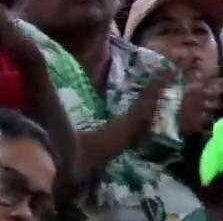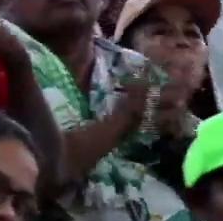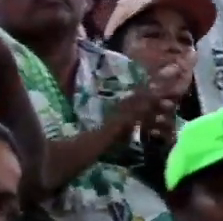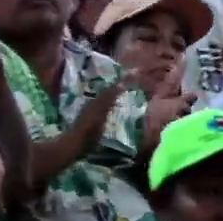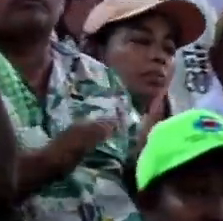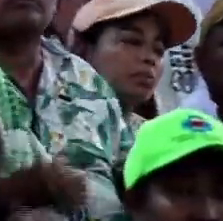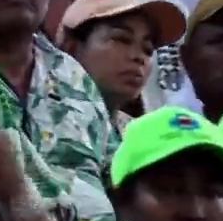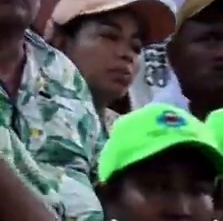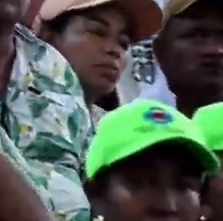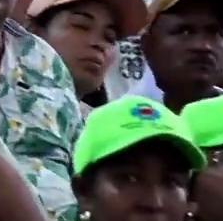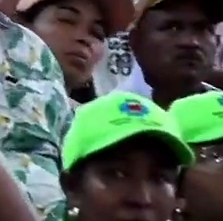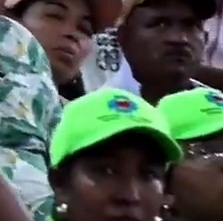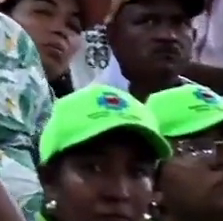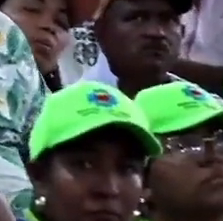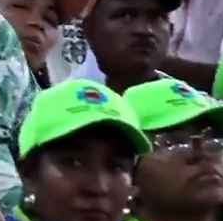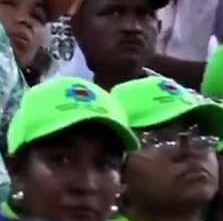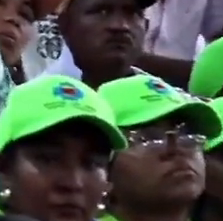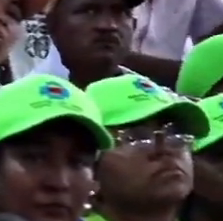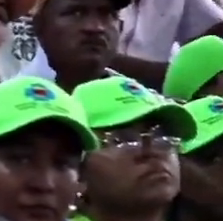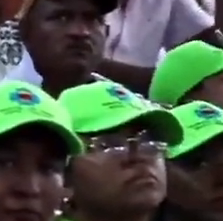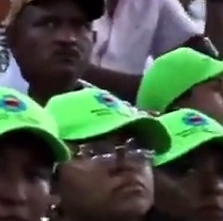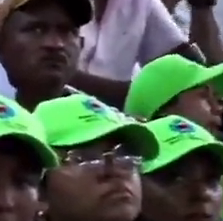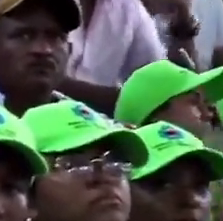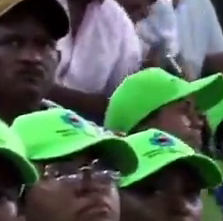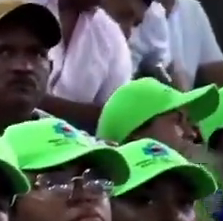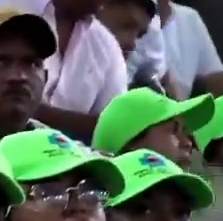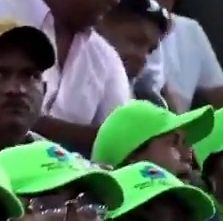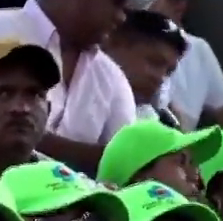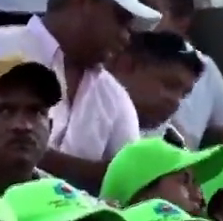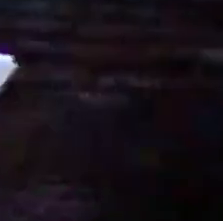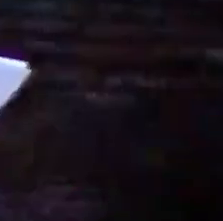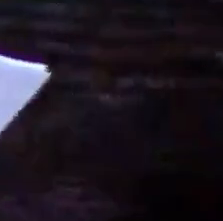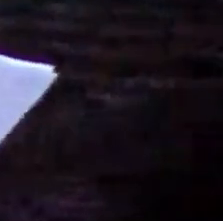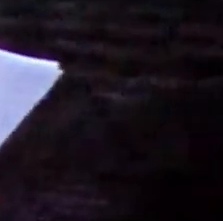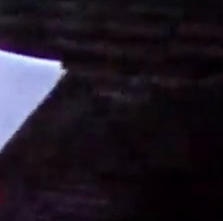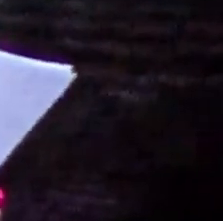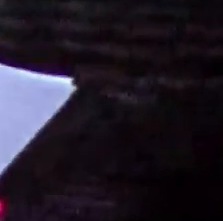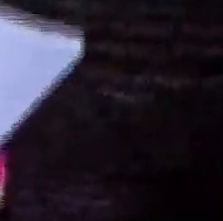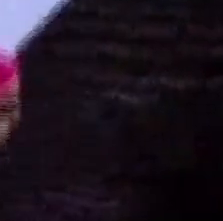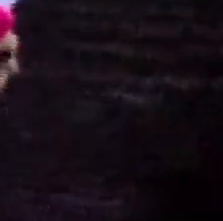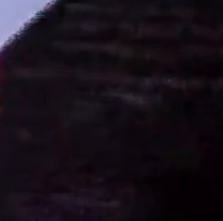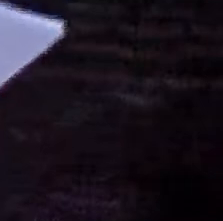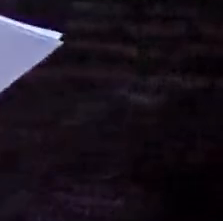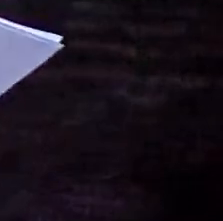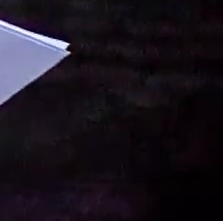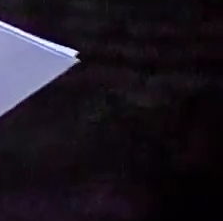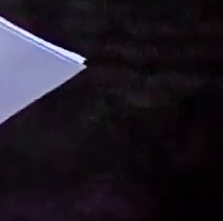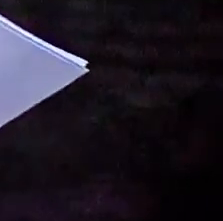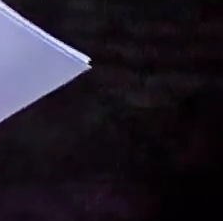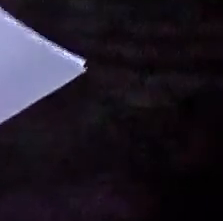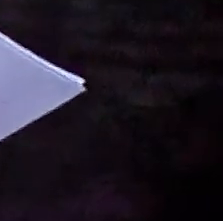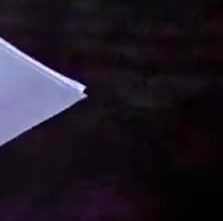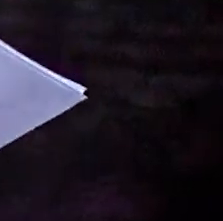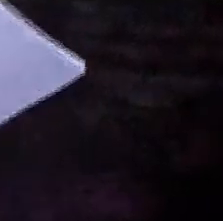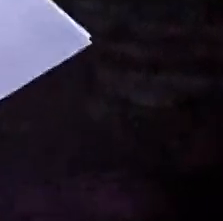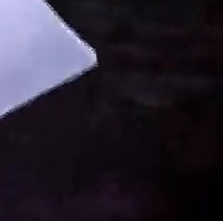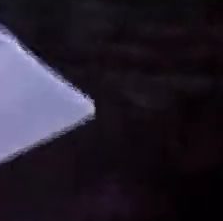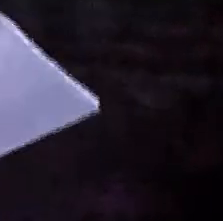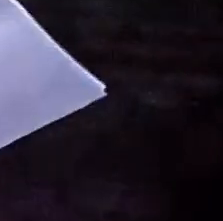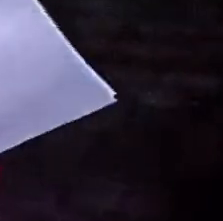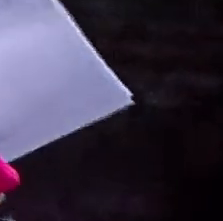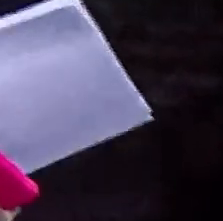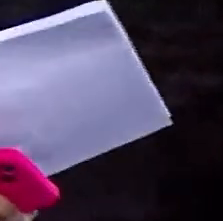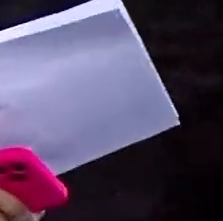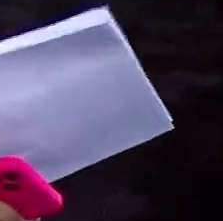Muchas gracias, señora vicepresidenta. Señoras y señores, a continuación se dirige a ustedes el